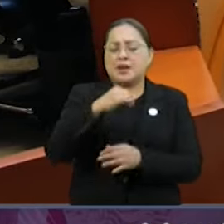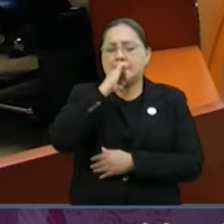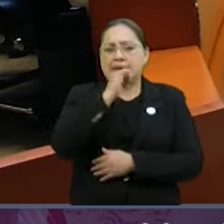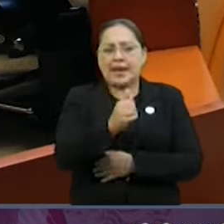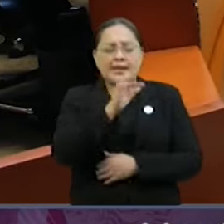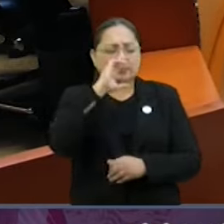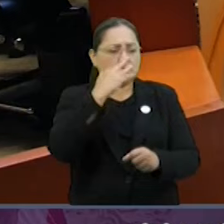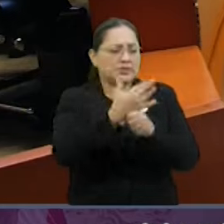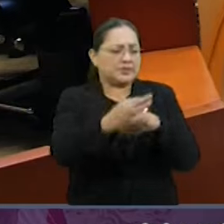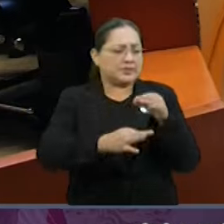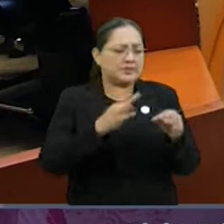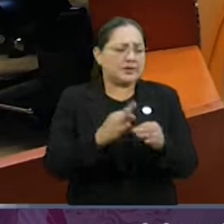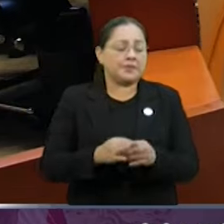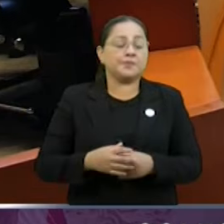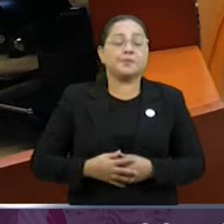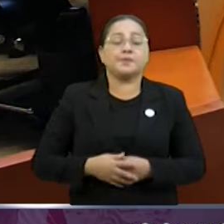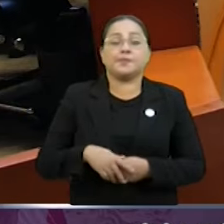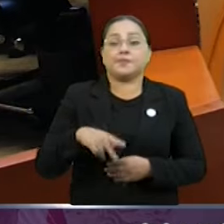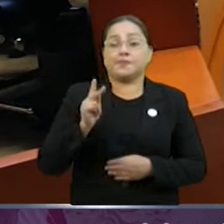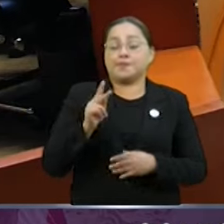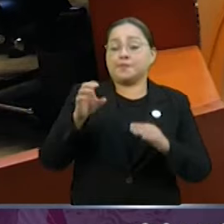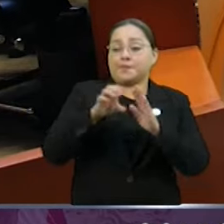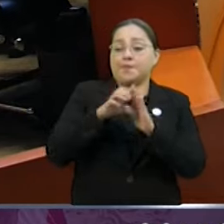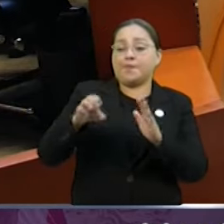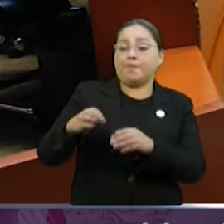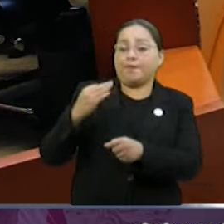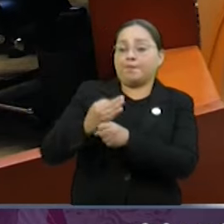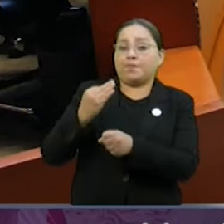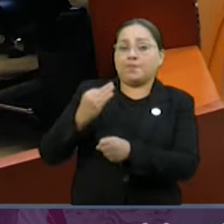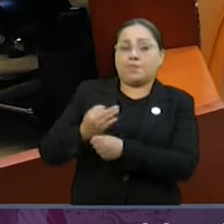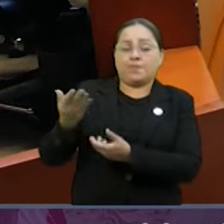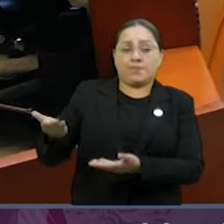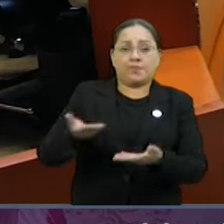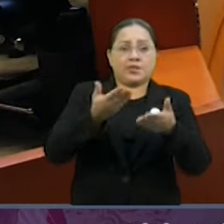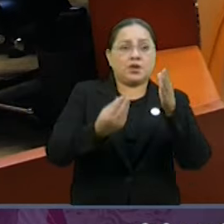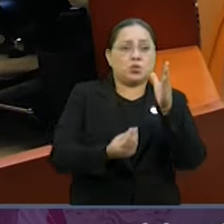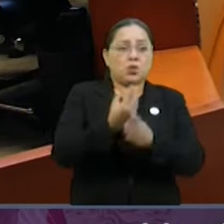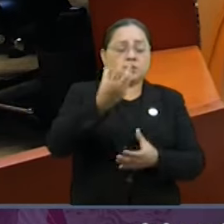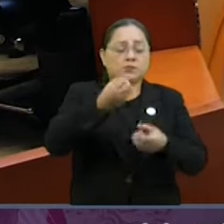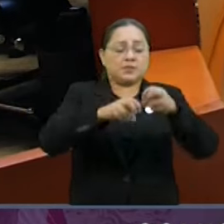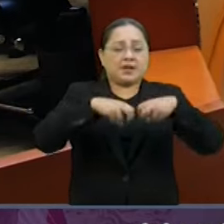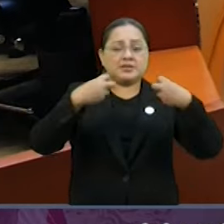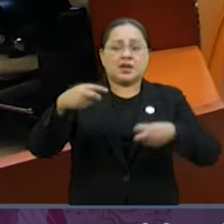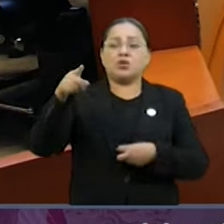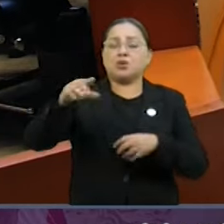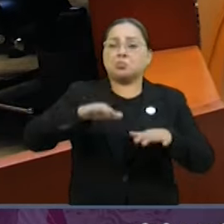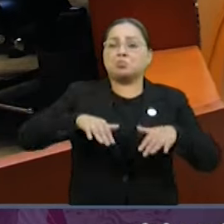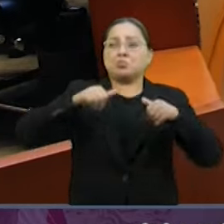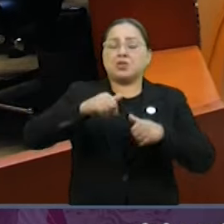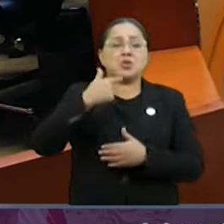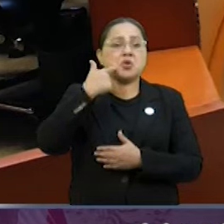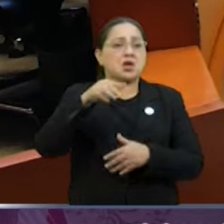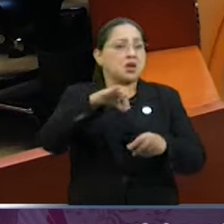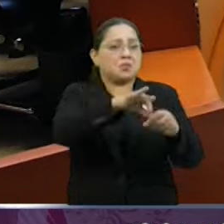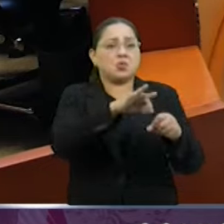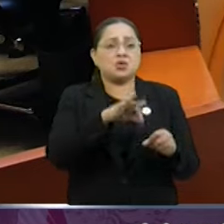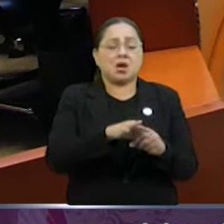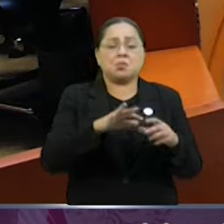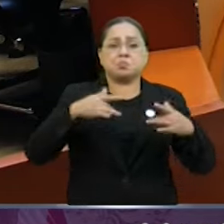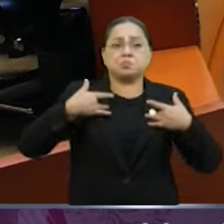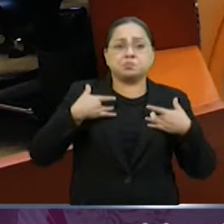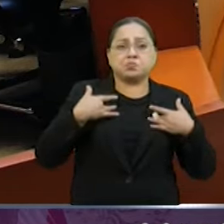responsabilidad, pero en casos como estas ratificaciones, pues deciden ir en abstención.